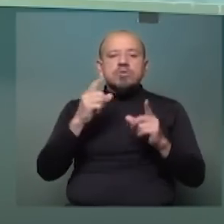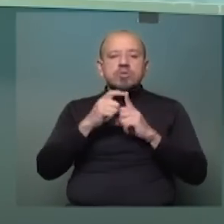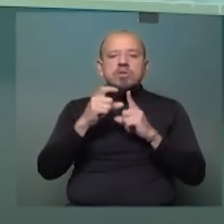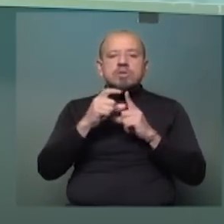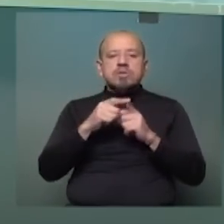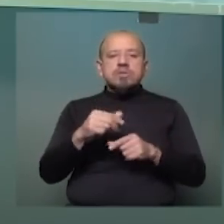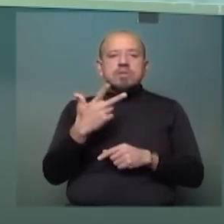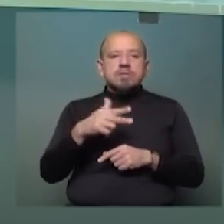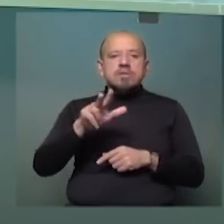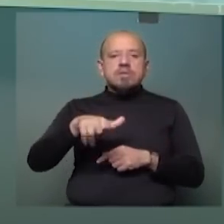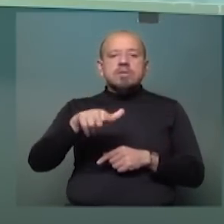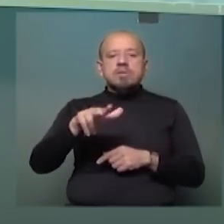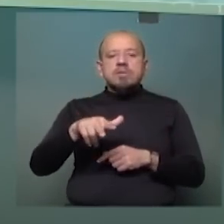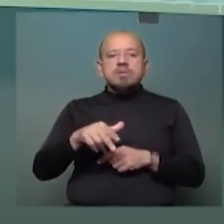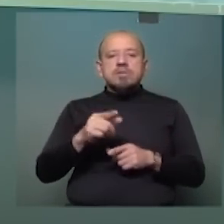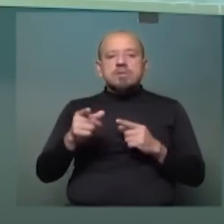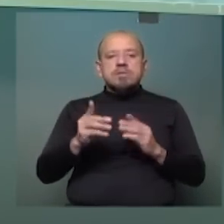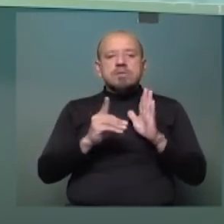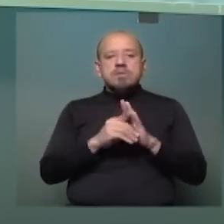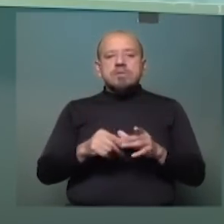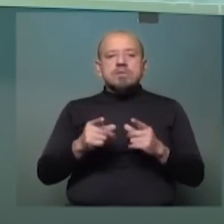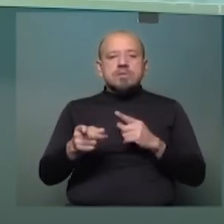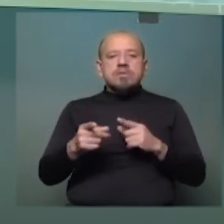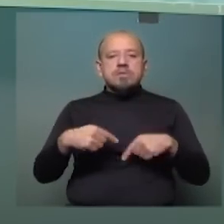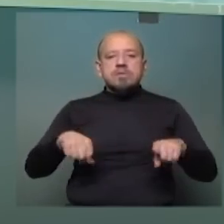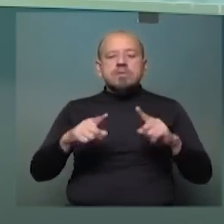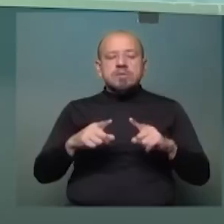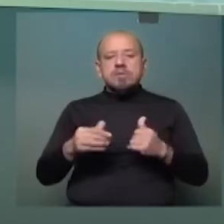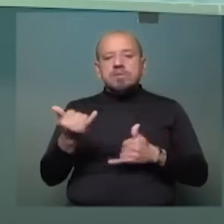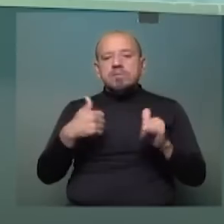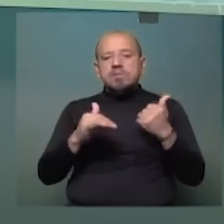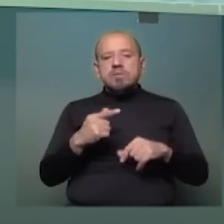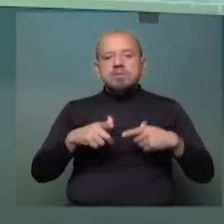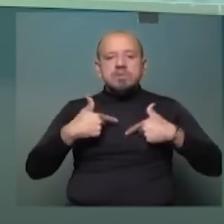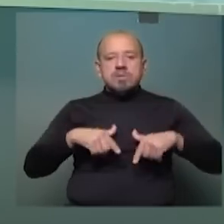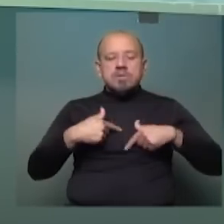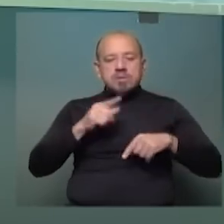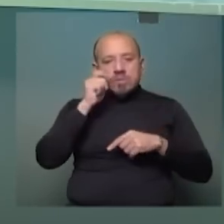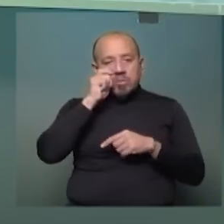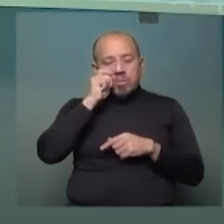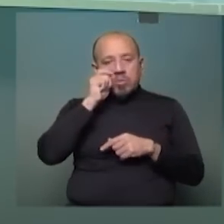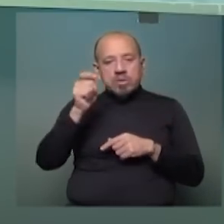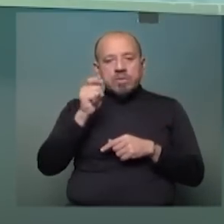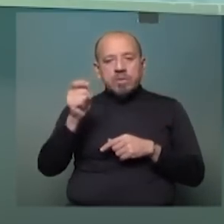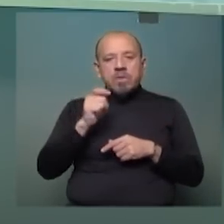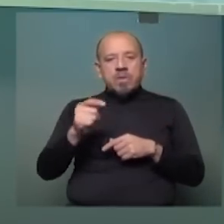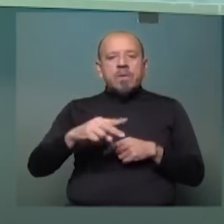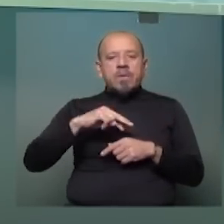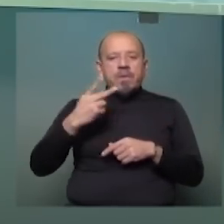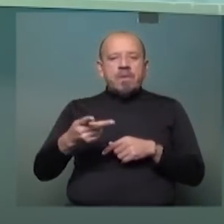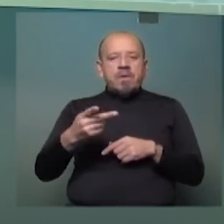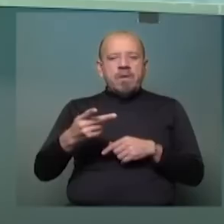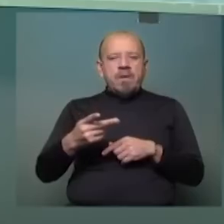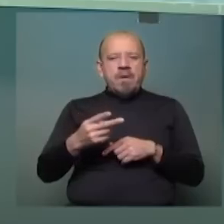3 meses según datos divulgados por subrayado en base a informes del Ministerio de turismo la cifra es el doble de lo que se gastó